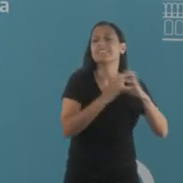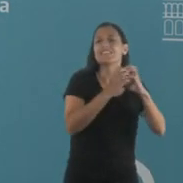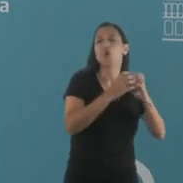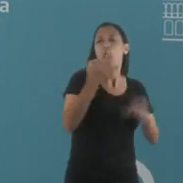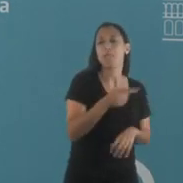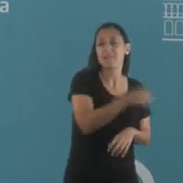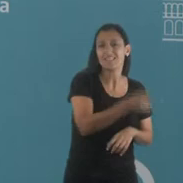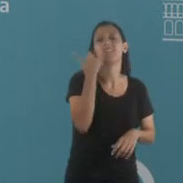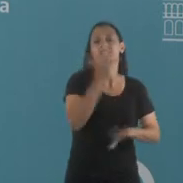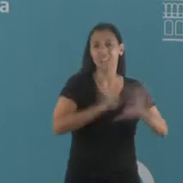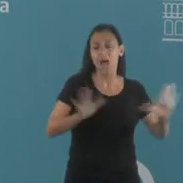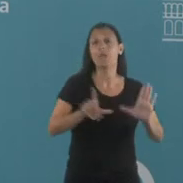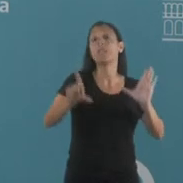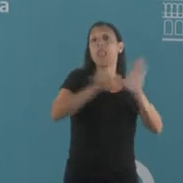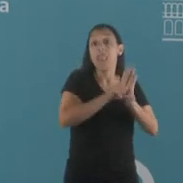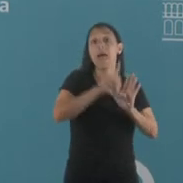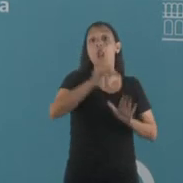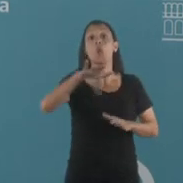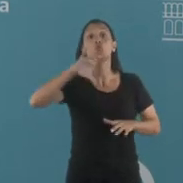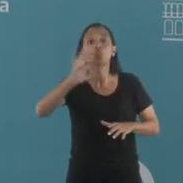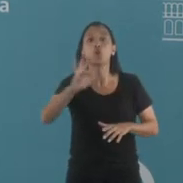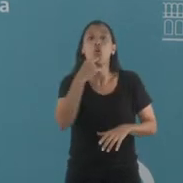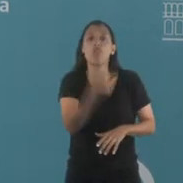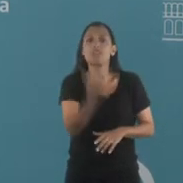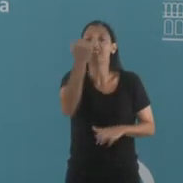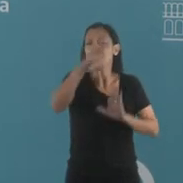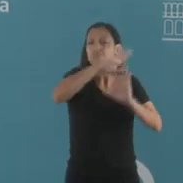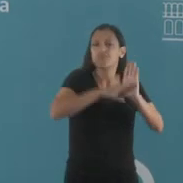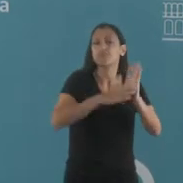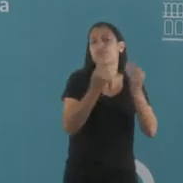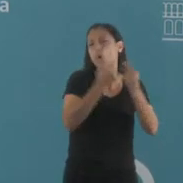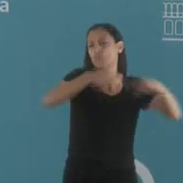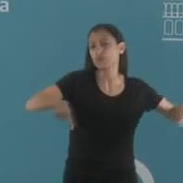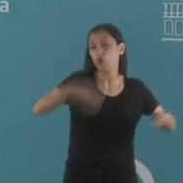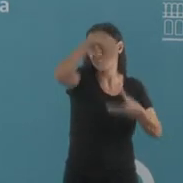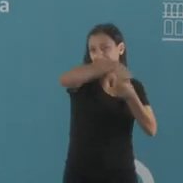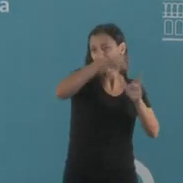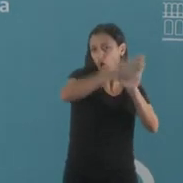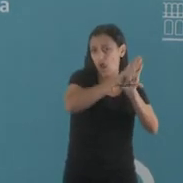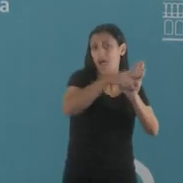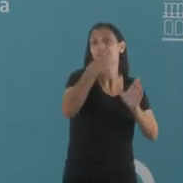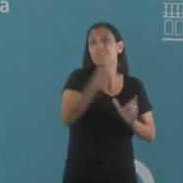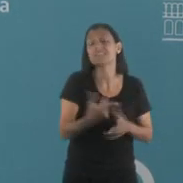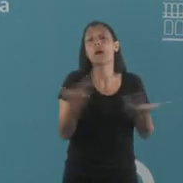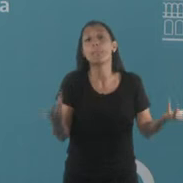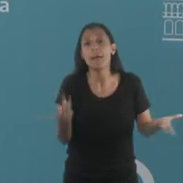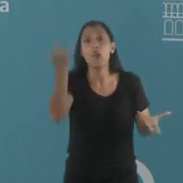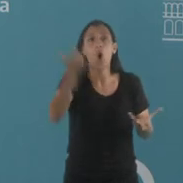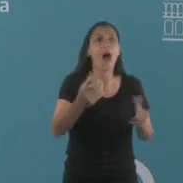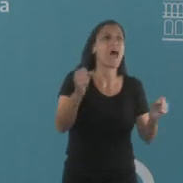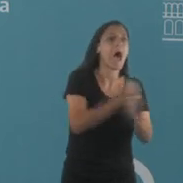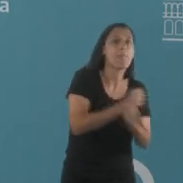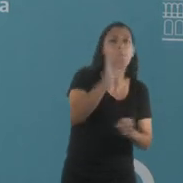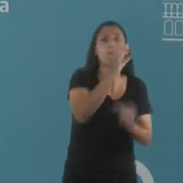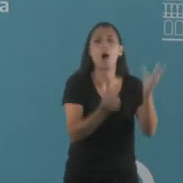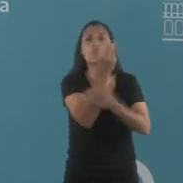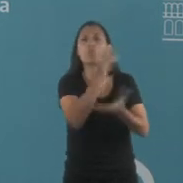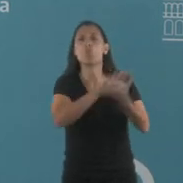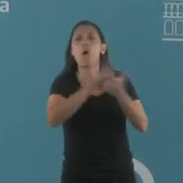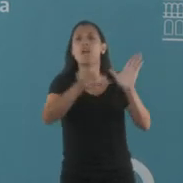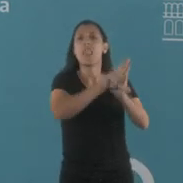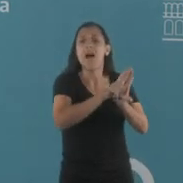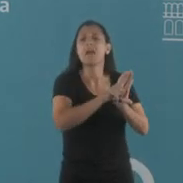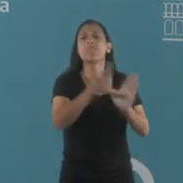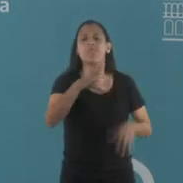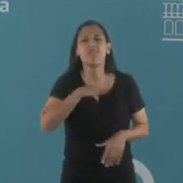sancionar la ley Lucio, que prevé una cantidad de acciones. Lo que es cierto es que por más cantidad de leyes que sancionemos, si no hay un